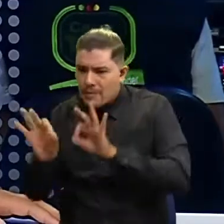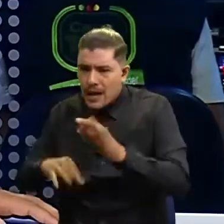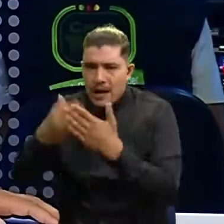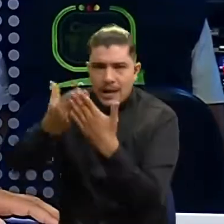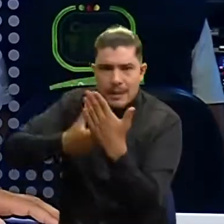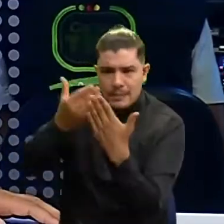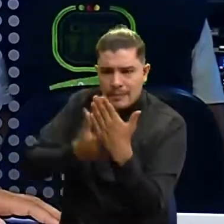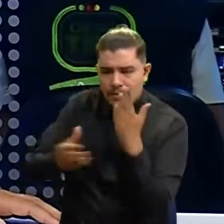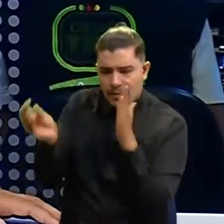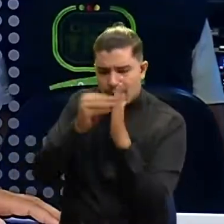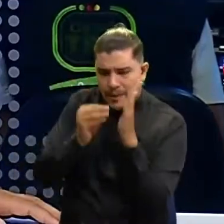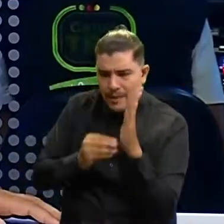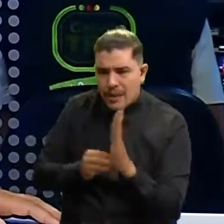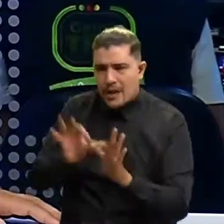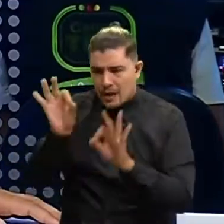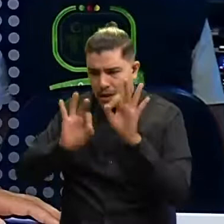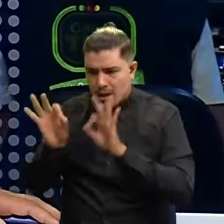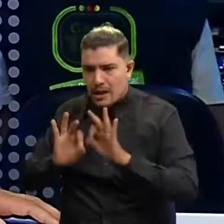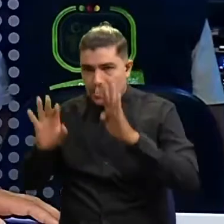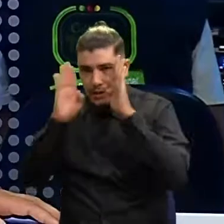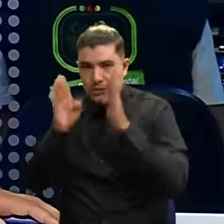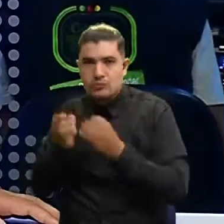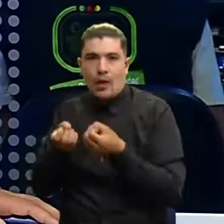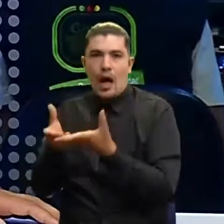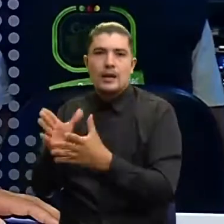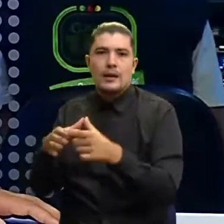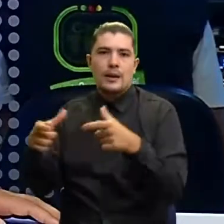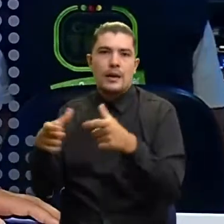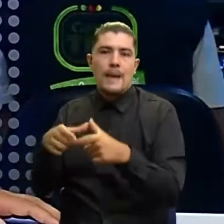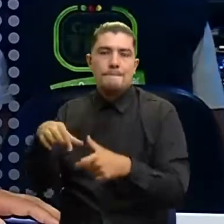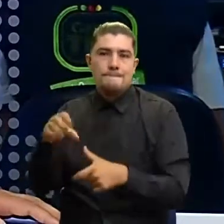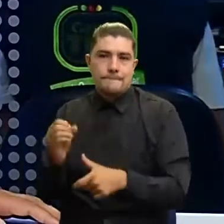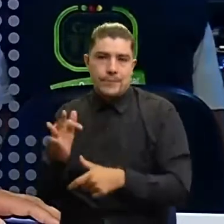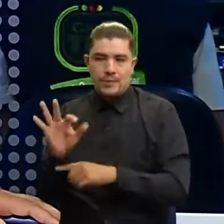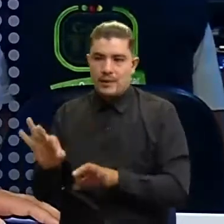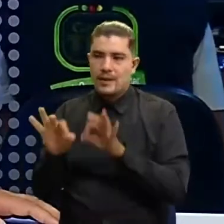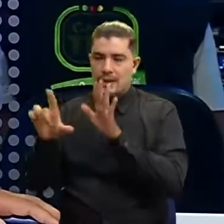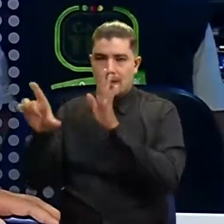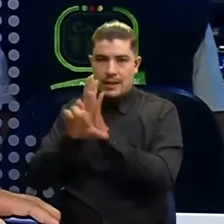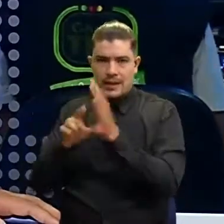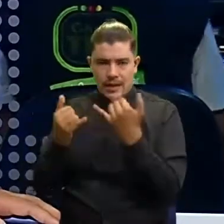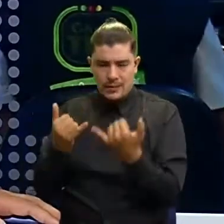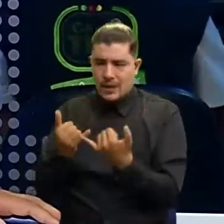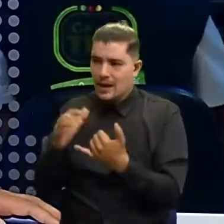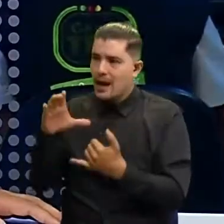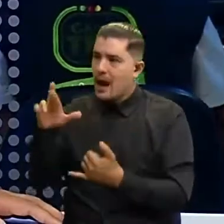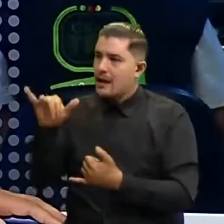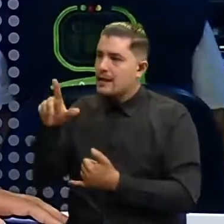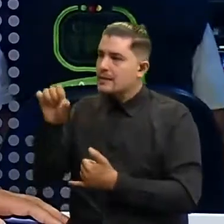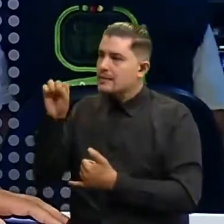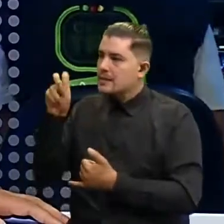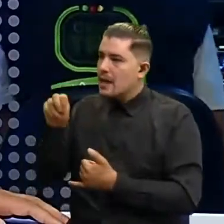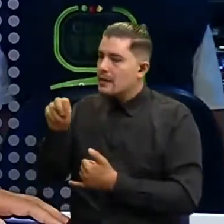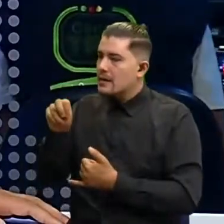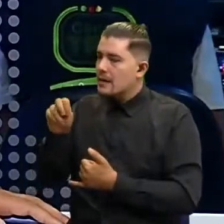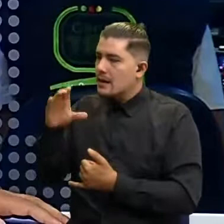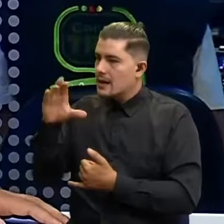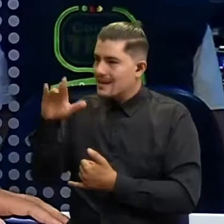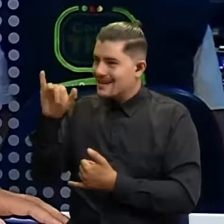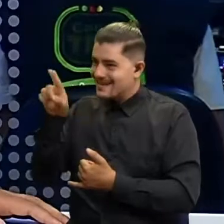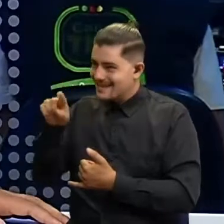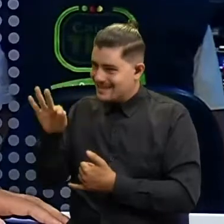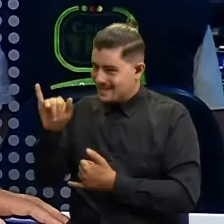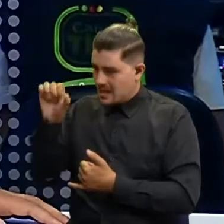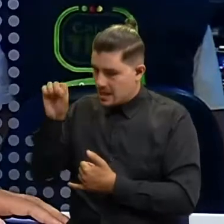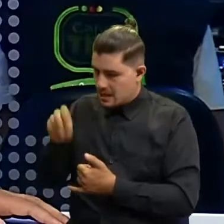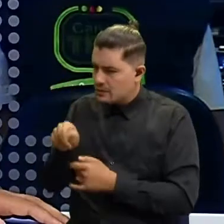hora hacemos contacto con nuestro corresponsal en la ciudad mitrada, Cristian Ramón. ¿Desde qué lugar de la noticia precisamente se encuentra y cuántas